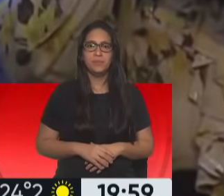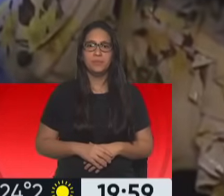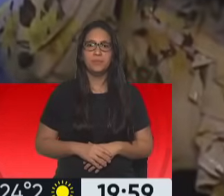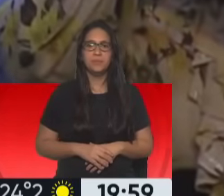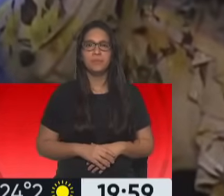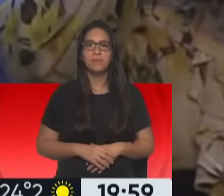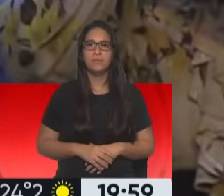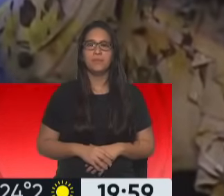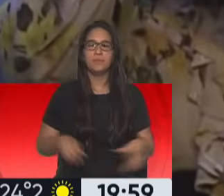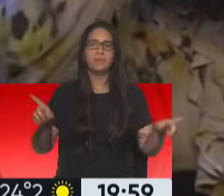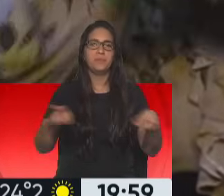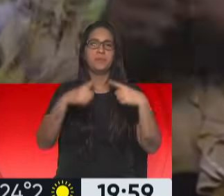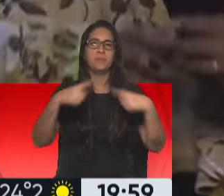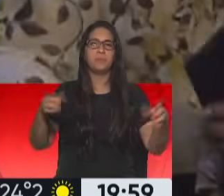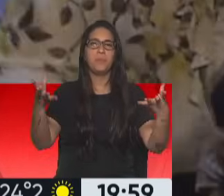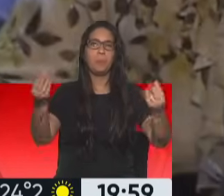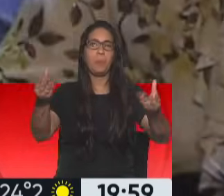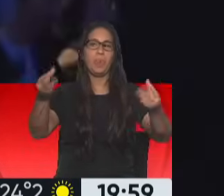Tiene miedo.